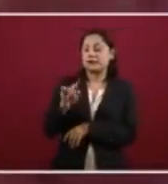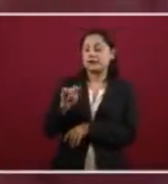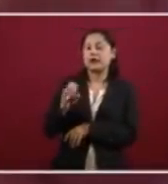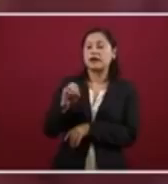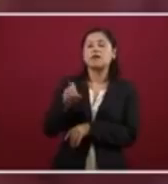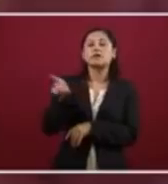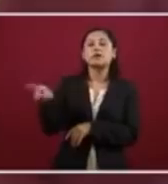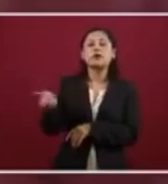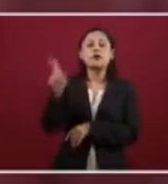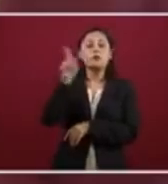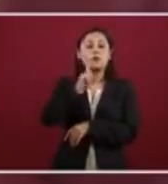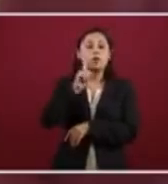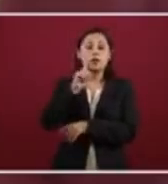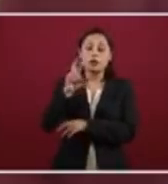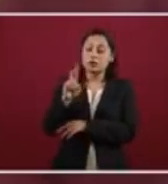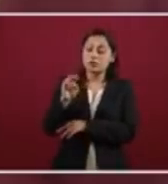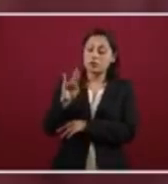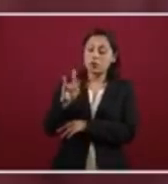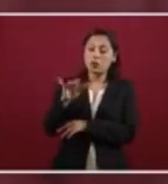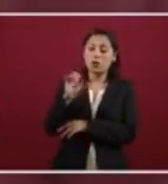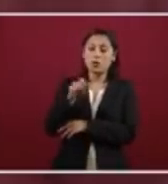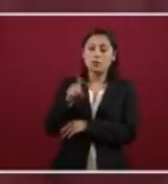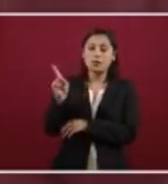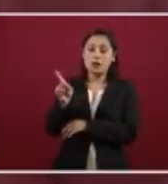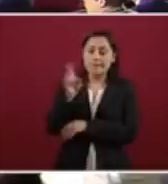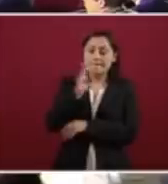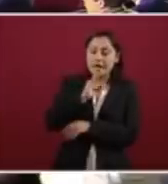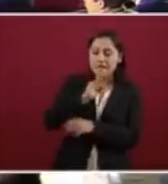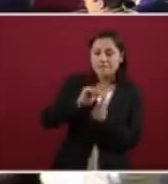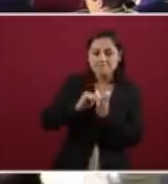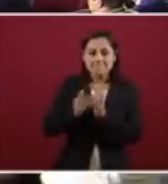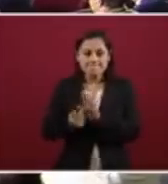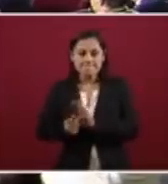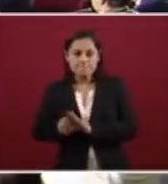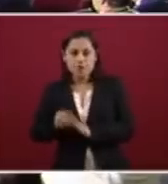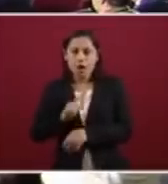Robles, respecto a todas estas irregularidades detectadas, por favor.